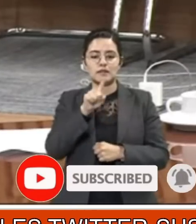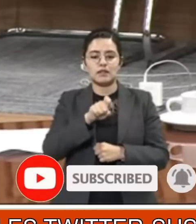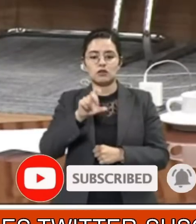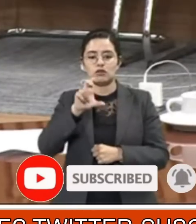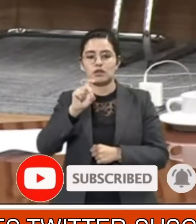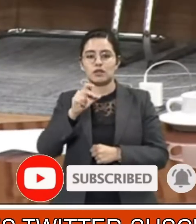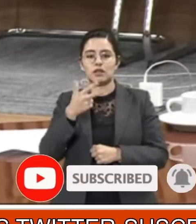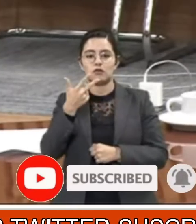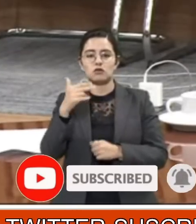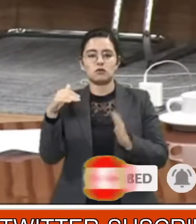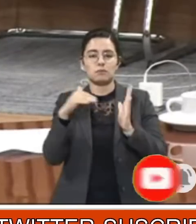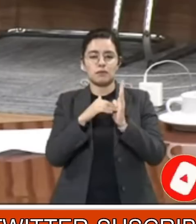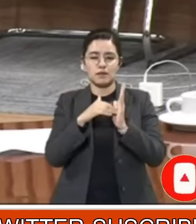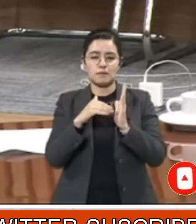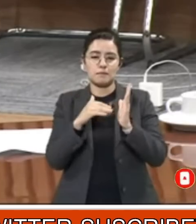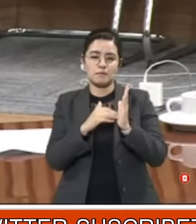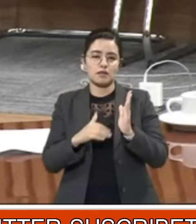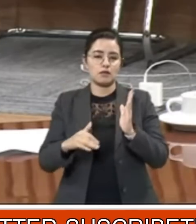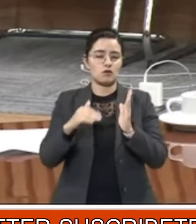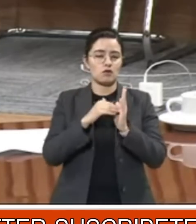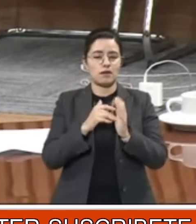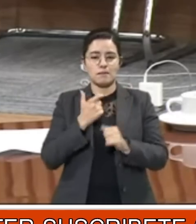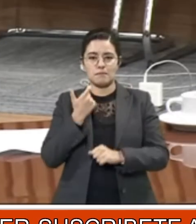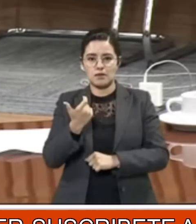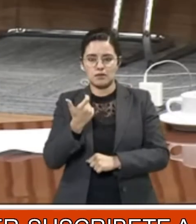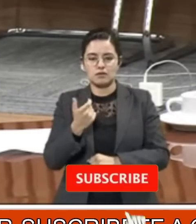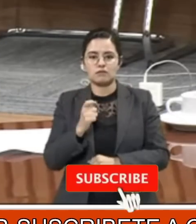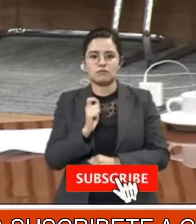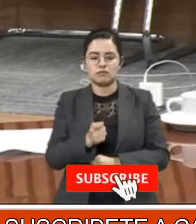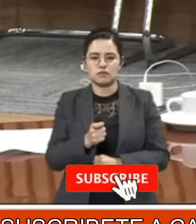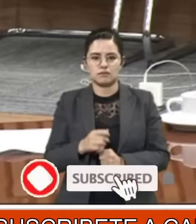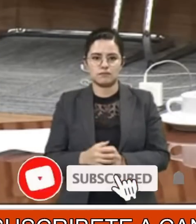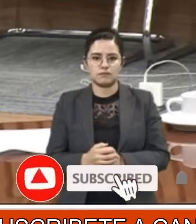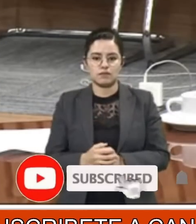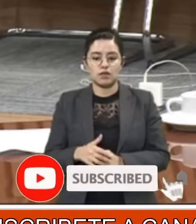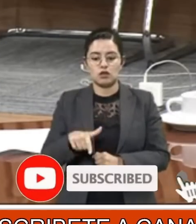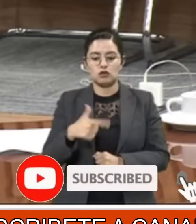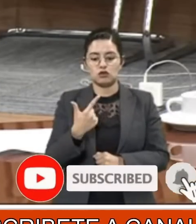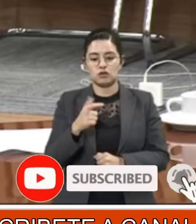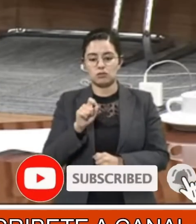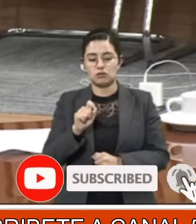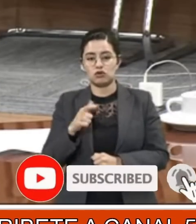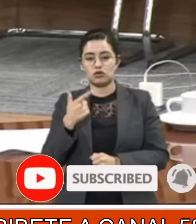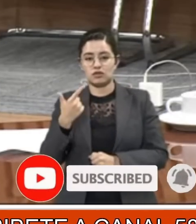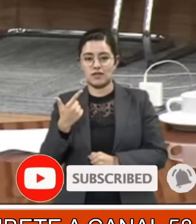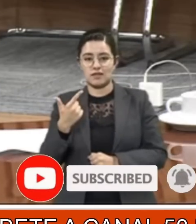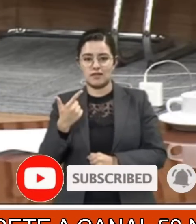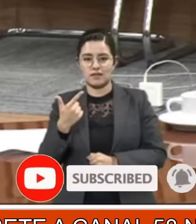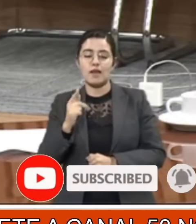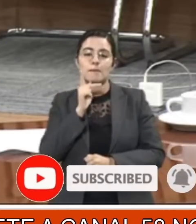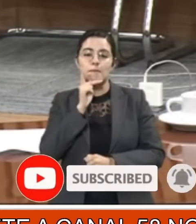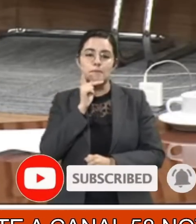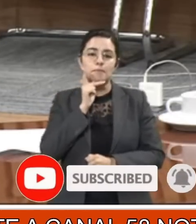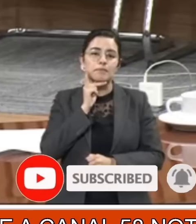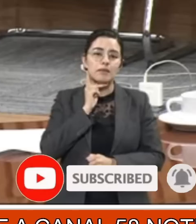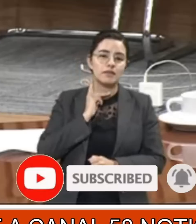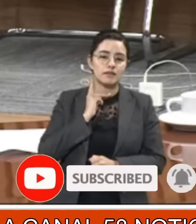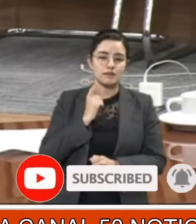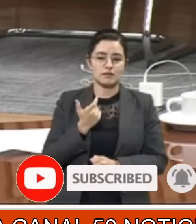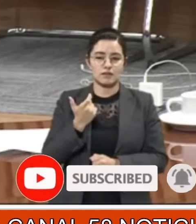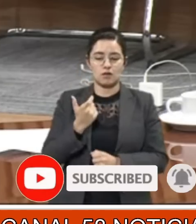modificación de estructuras, lo que provocó contar, como ya lo habíamos dicho, lo hemos dicho varias veces, con muchos generales y poca